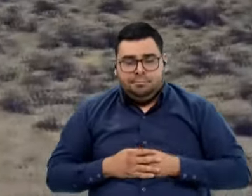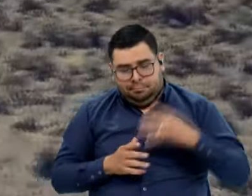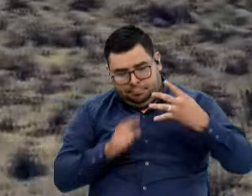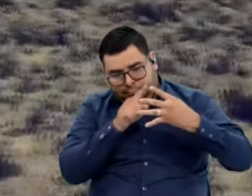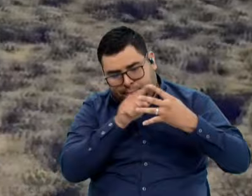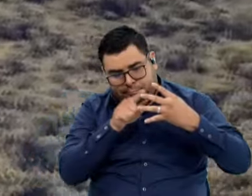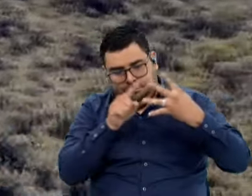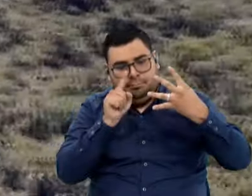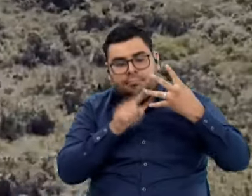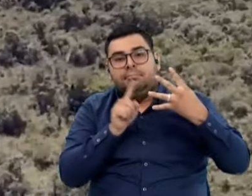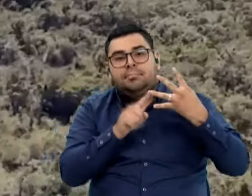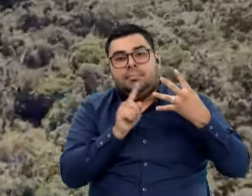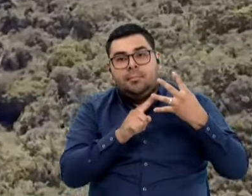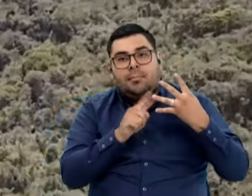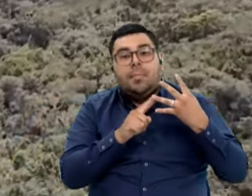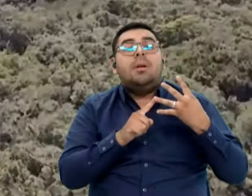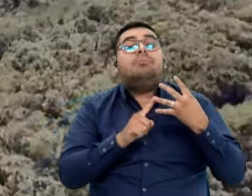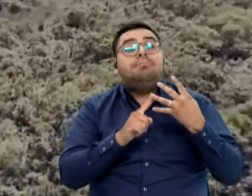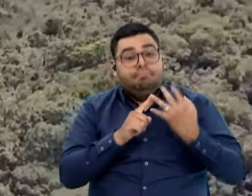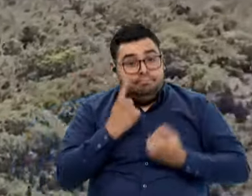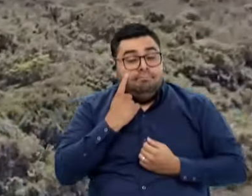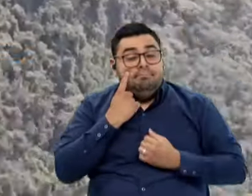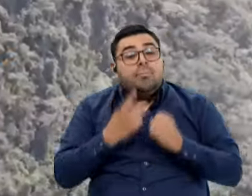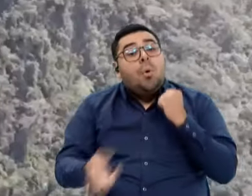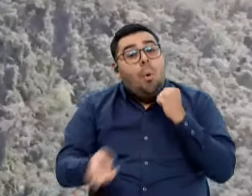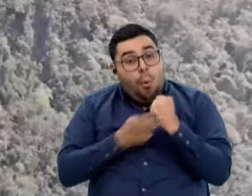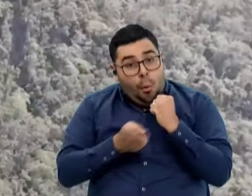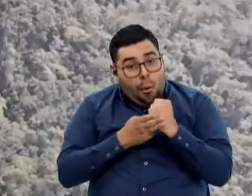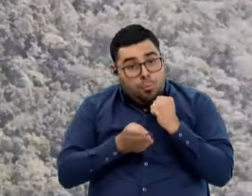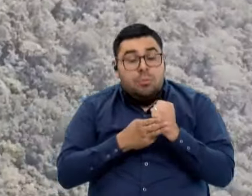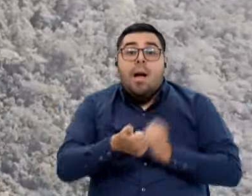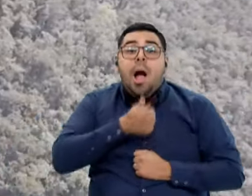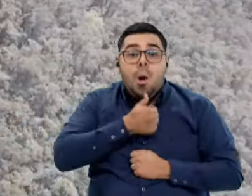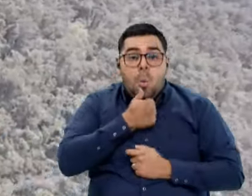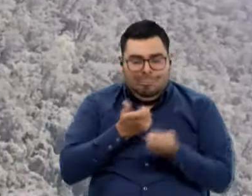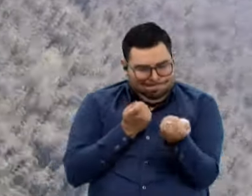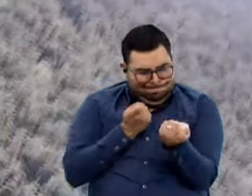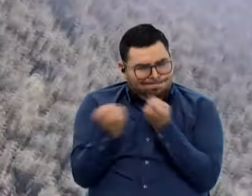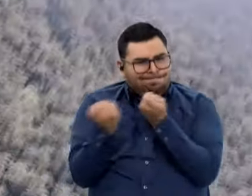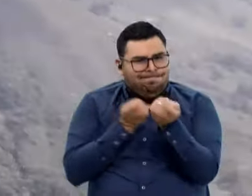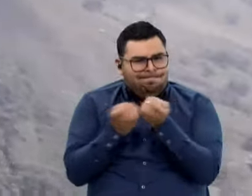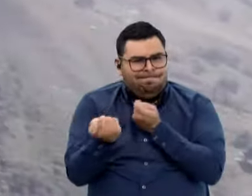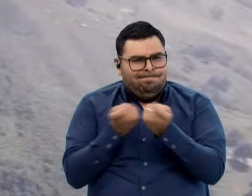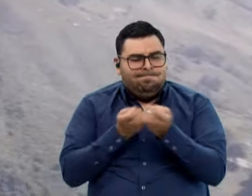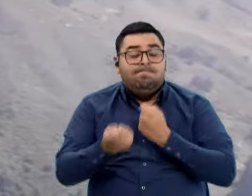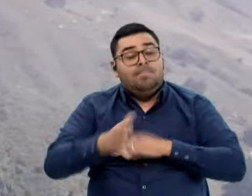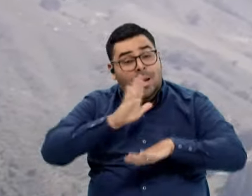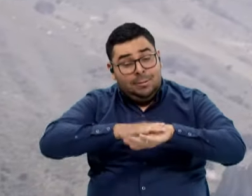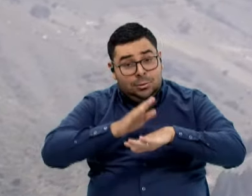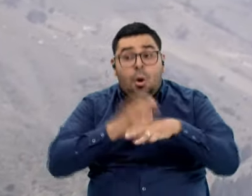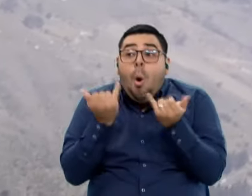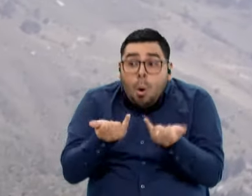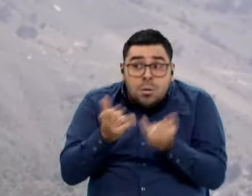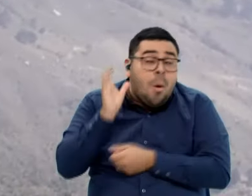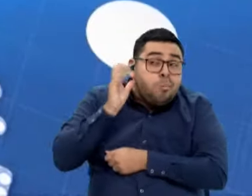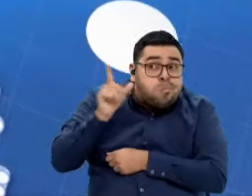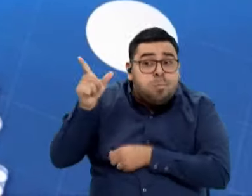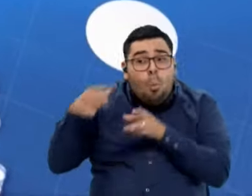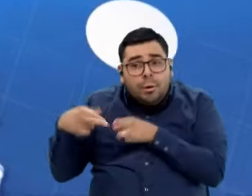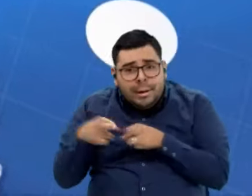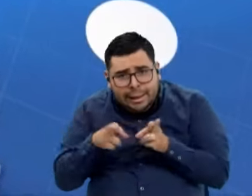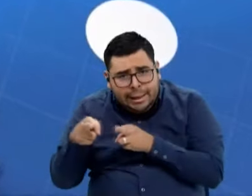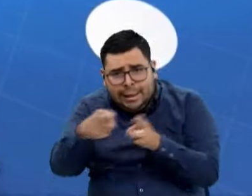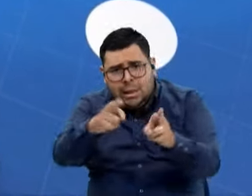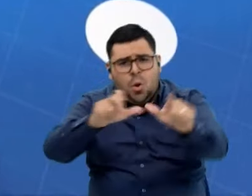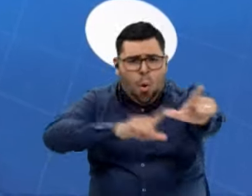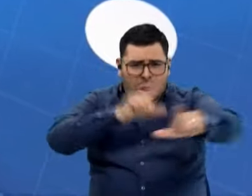Tercero, el uso eficiente y el ahorro del agua. Debemos ahorrar el agua porque en este momento los niveles de los ríos, de las represas, de